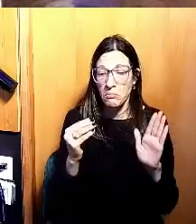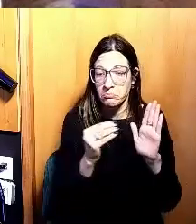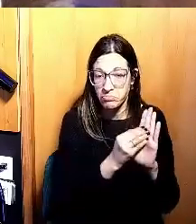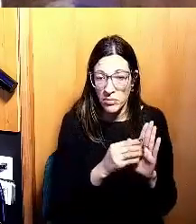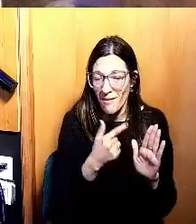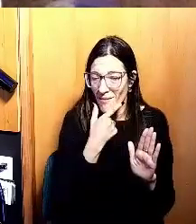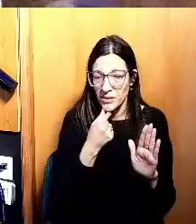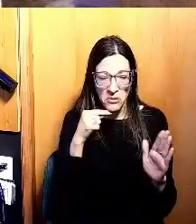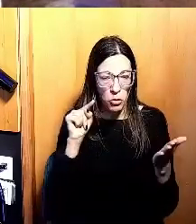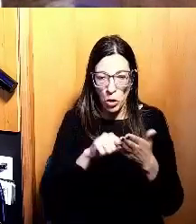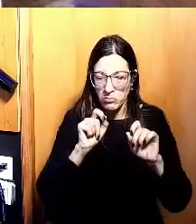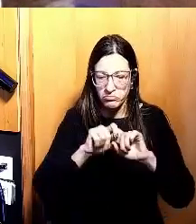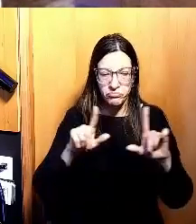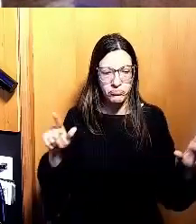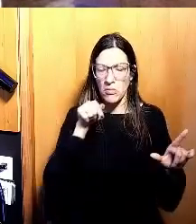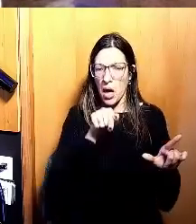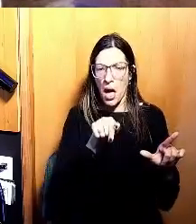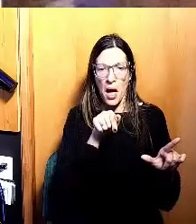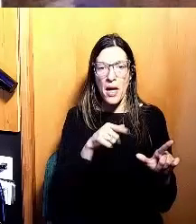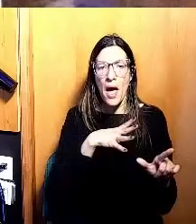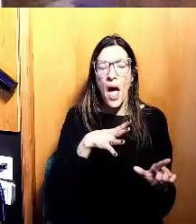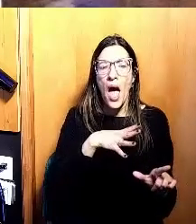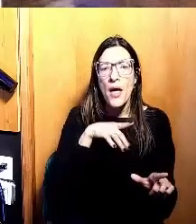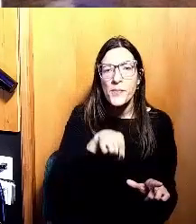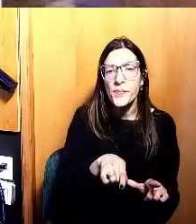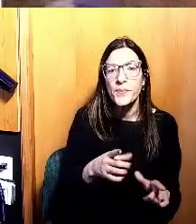donde las diferentes